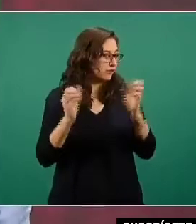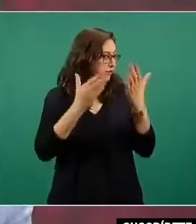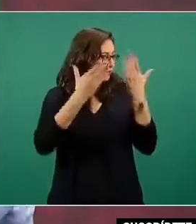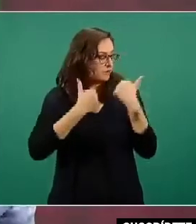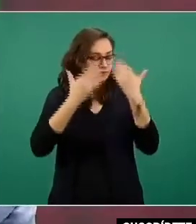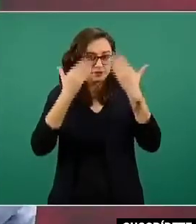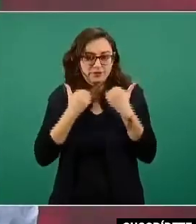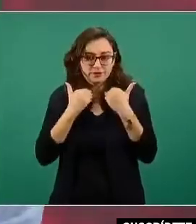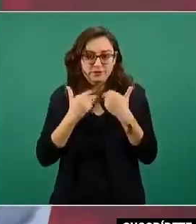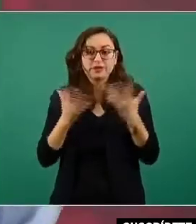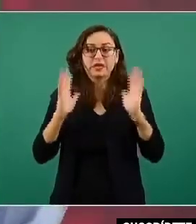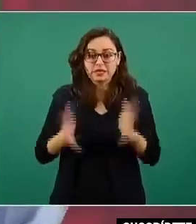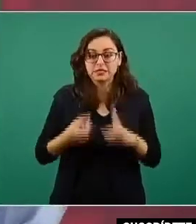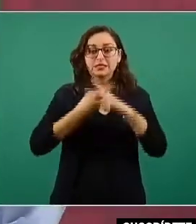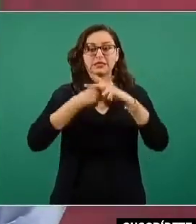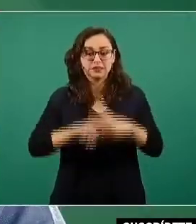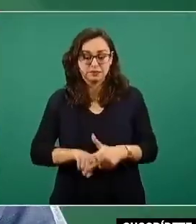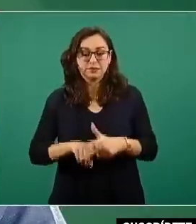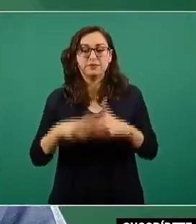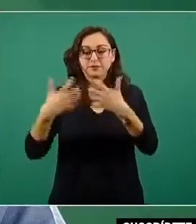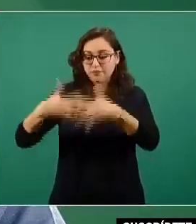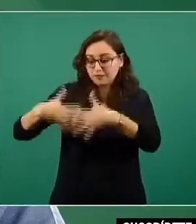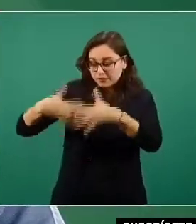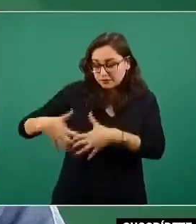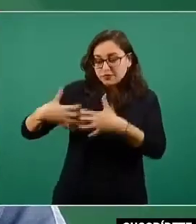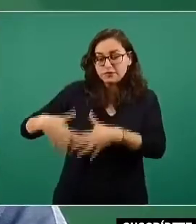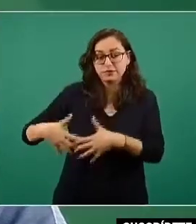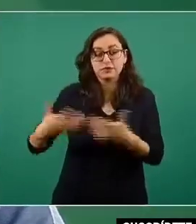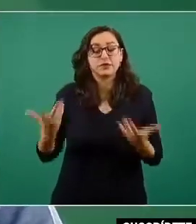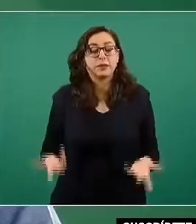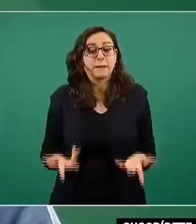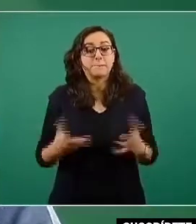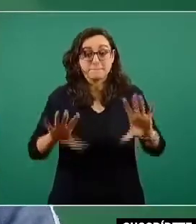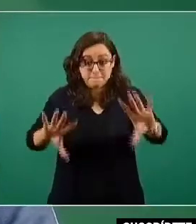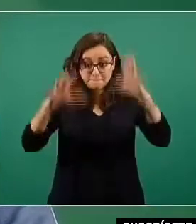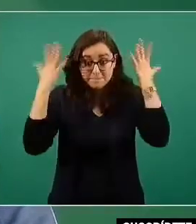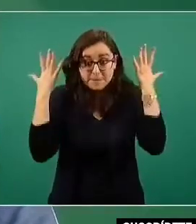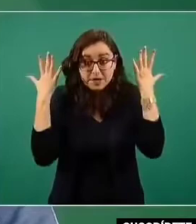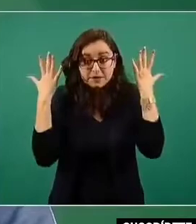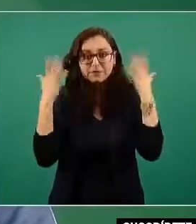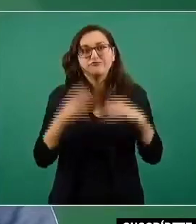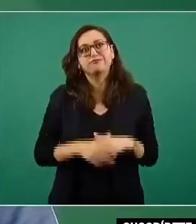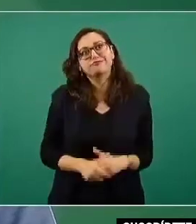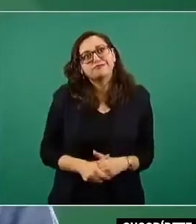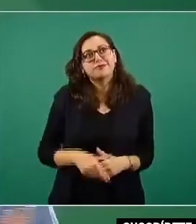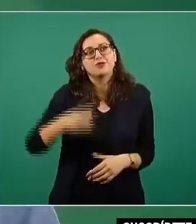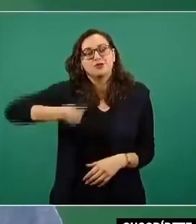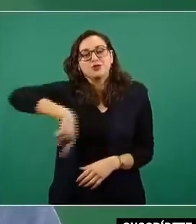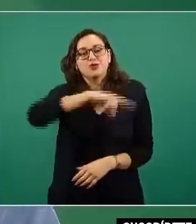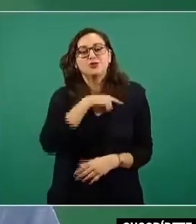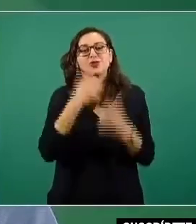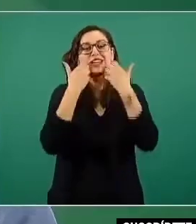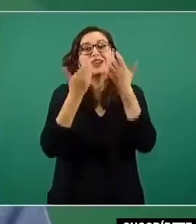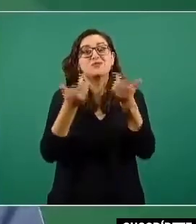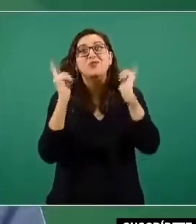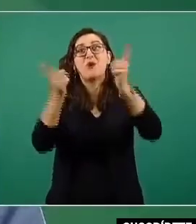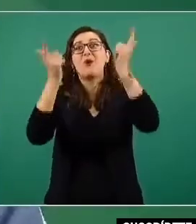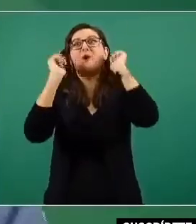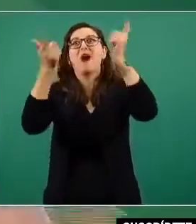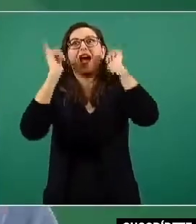existían, y las están fabricando. La velocidad a la que se pueden fabricar, uno quisiera que